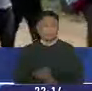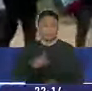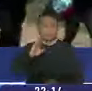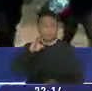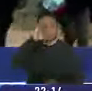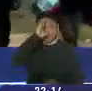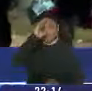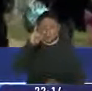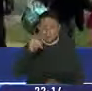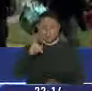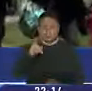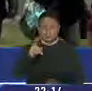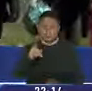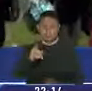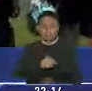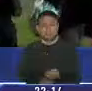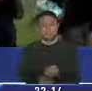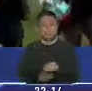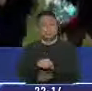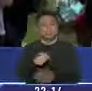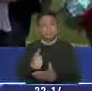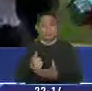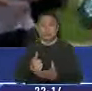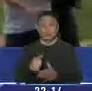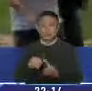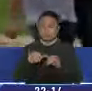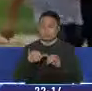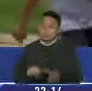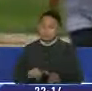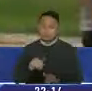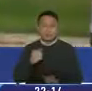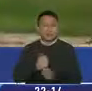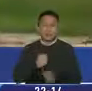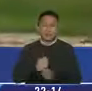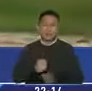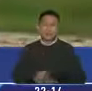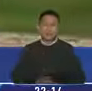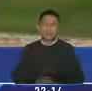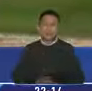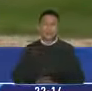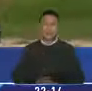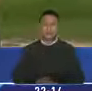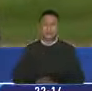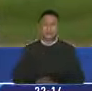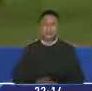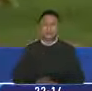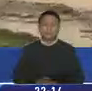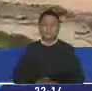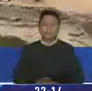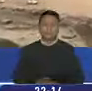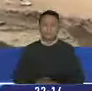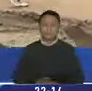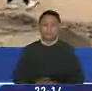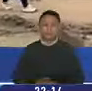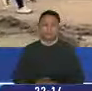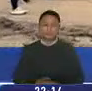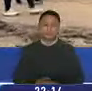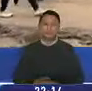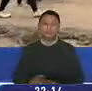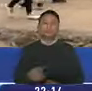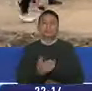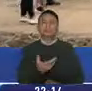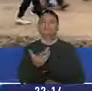fronteriza con el anhelo de que les permitan quedarse en ese país. ¿De dónde son?, les preguntan. ¿De qué país son,